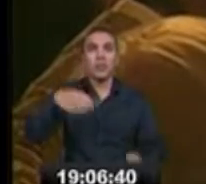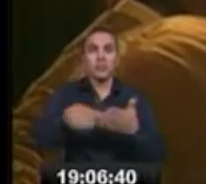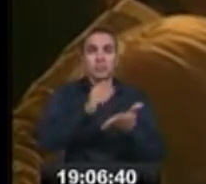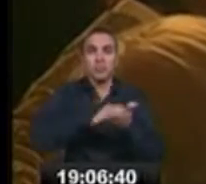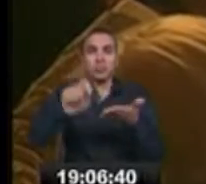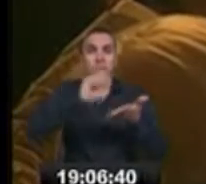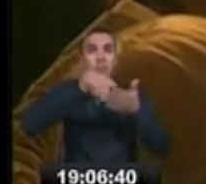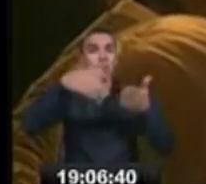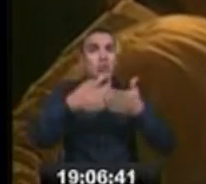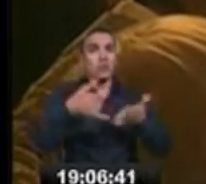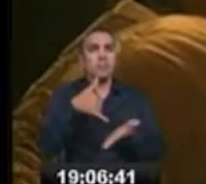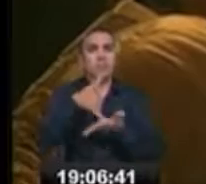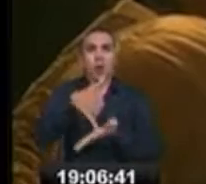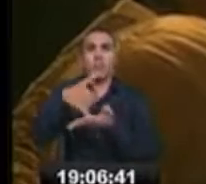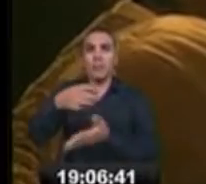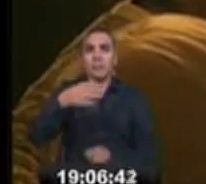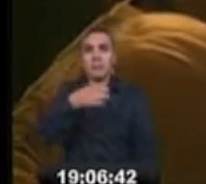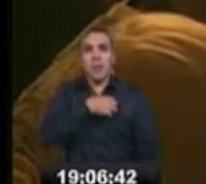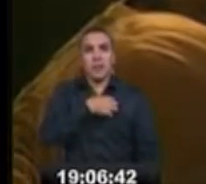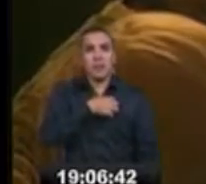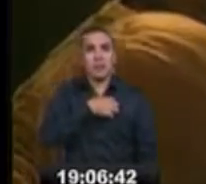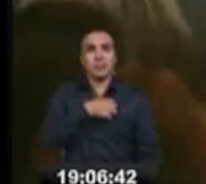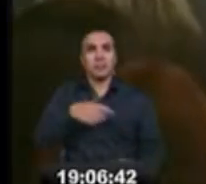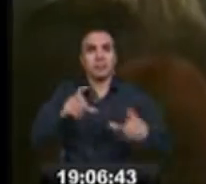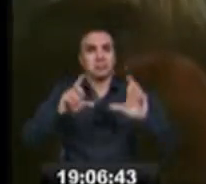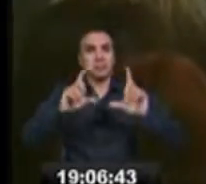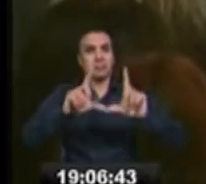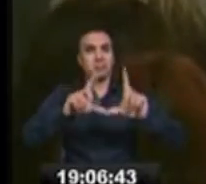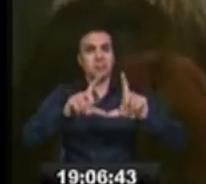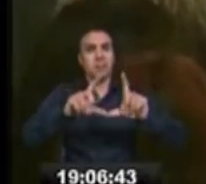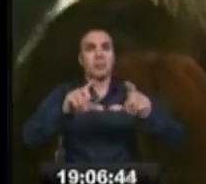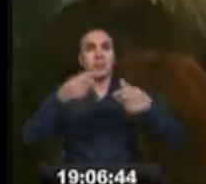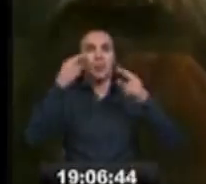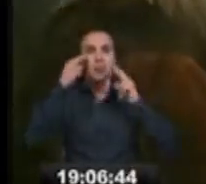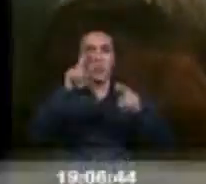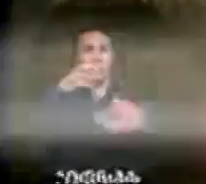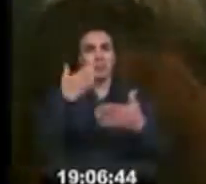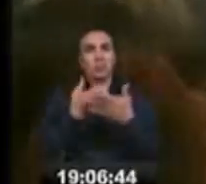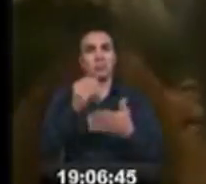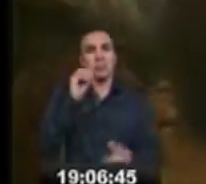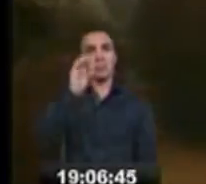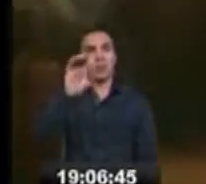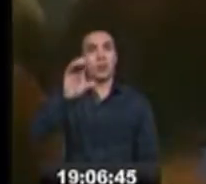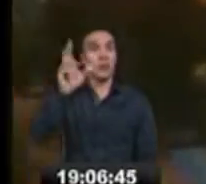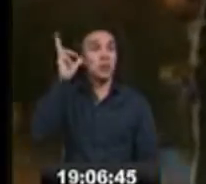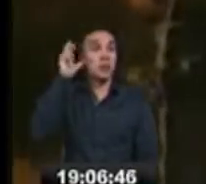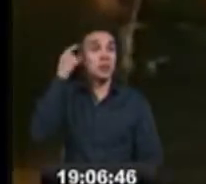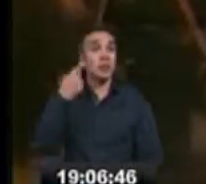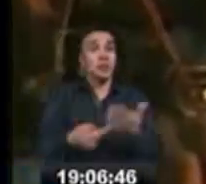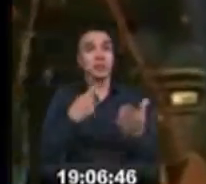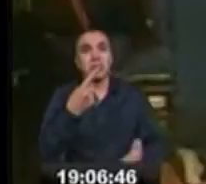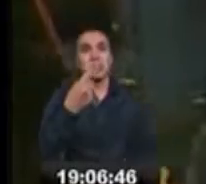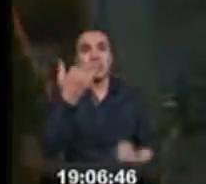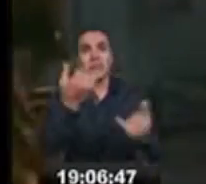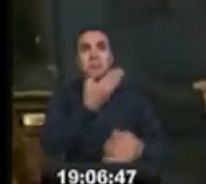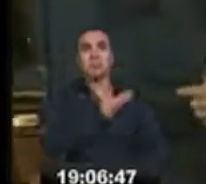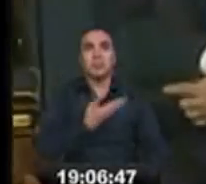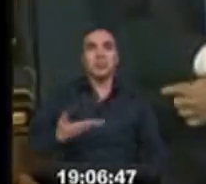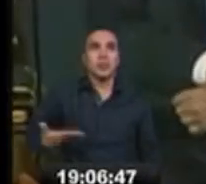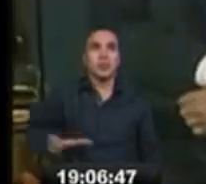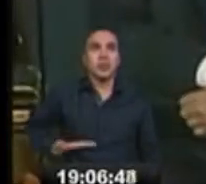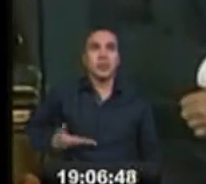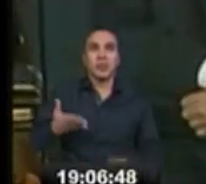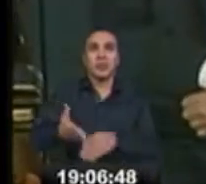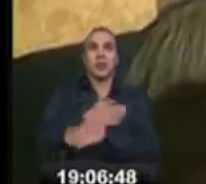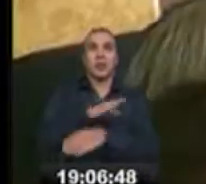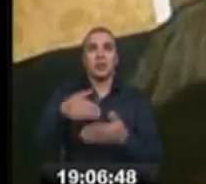literatura. Todos recibieron una medalla, un diploma y un reconocimiento económico. Escuchemos parte de lo que dijo el señor presidente en ese